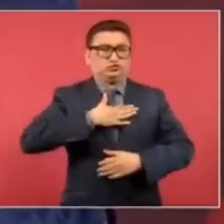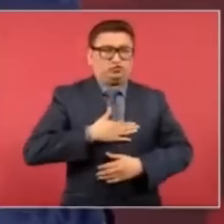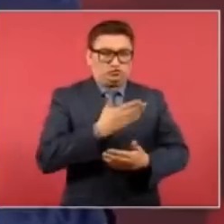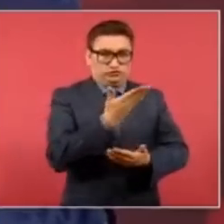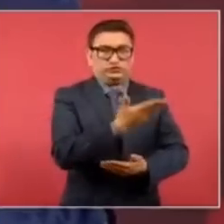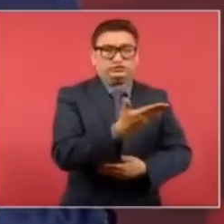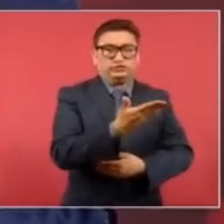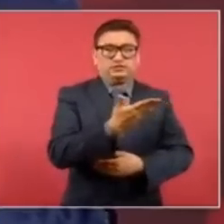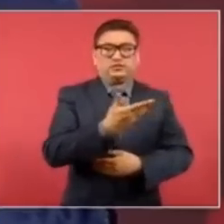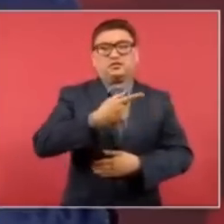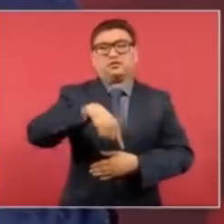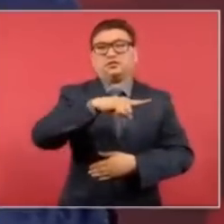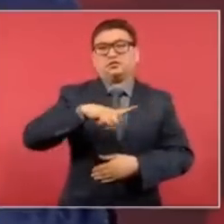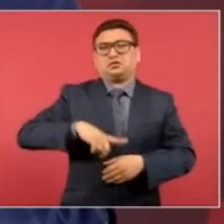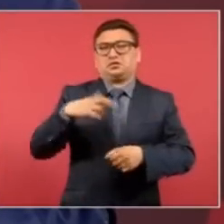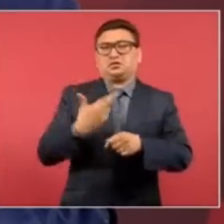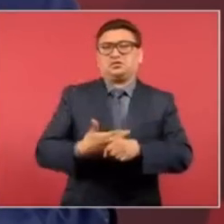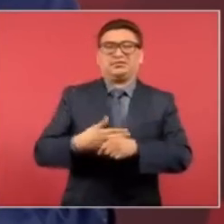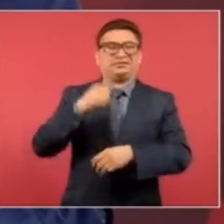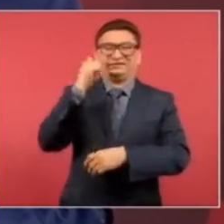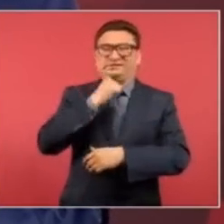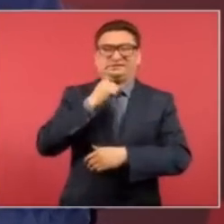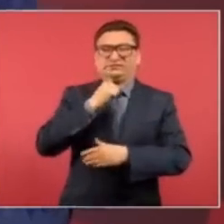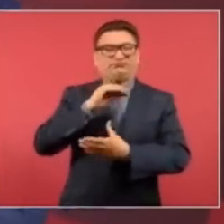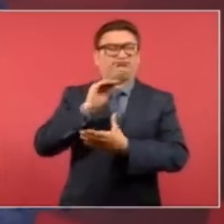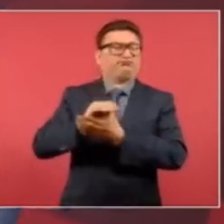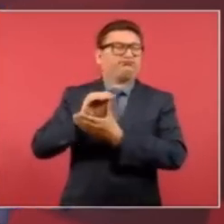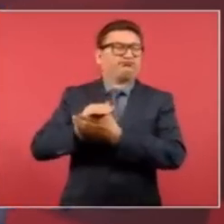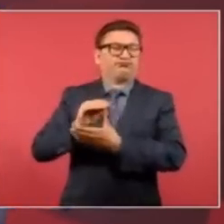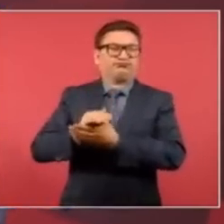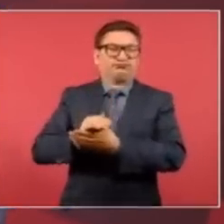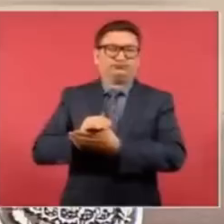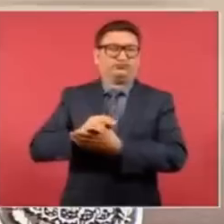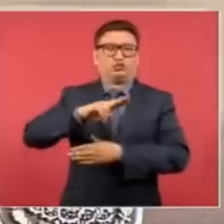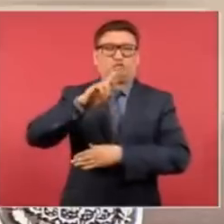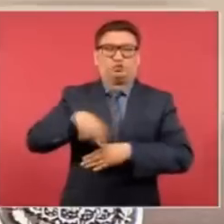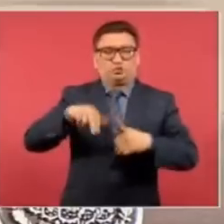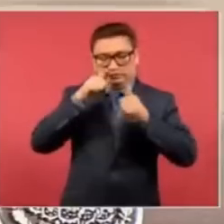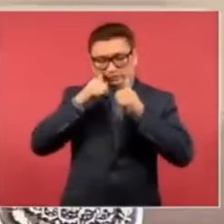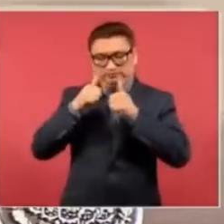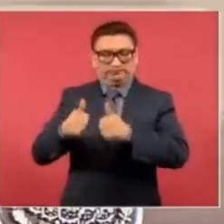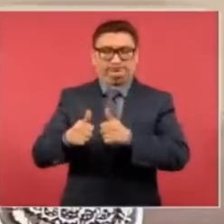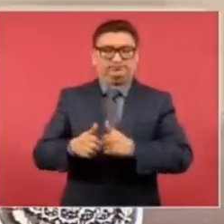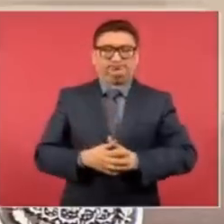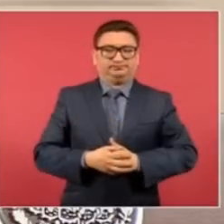y los gobernadores nunca los atendían.